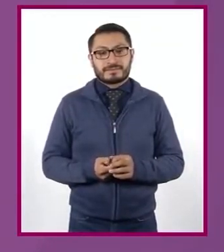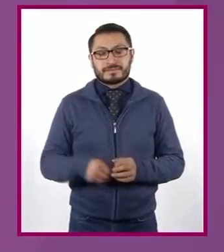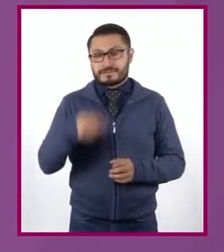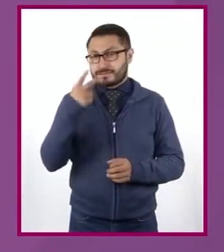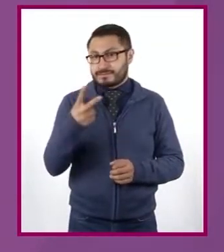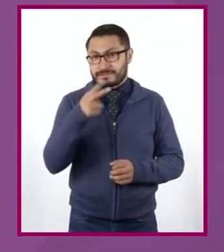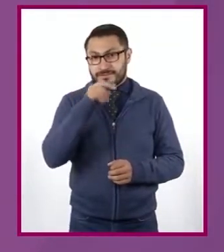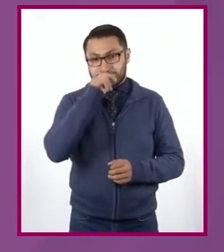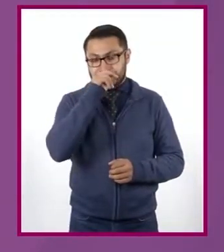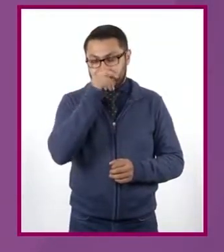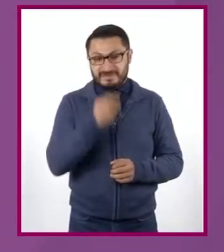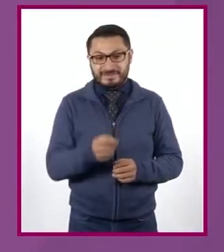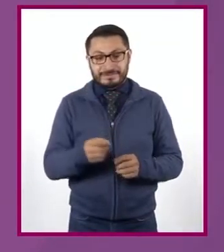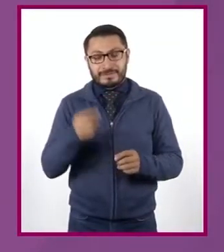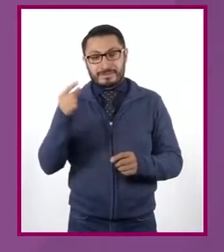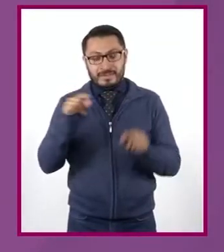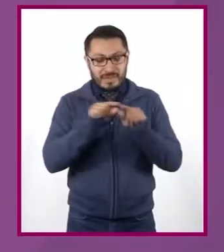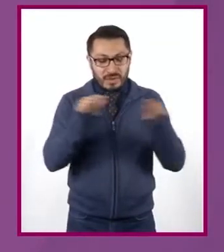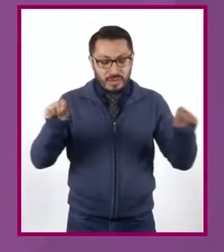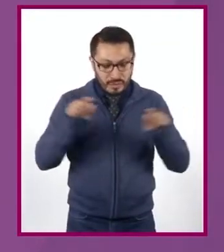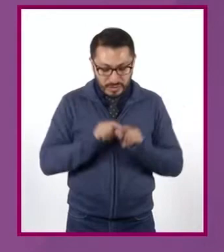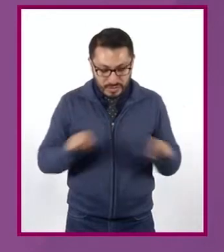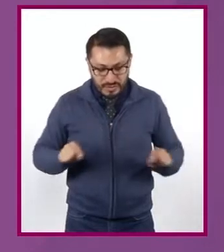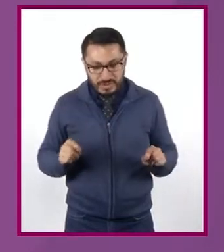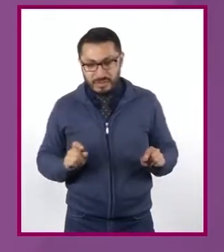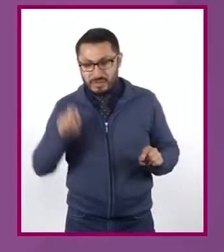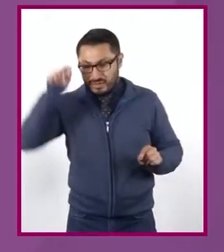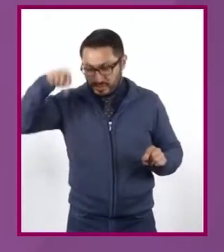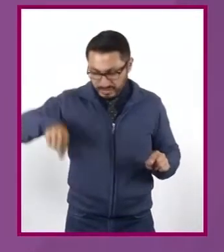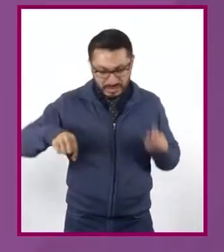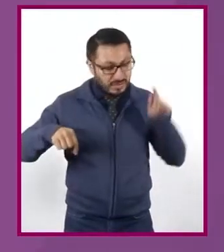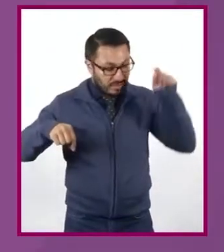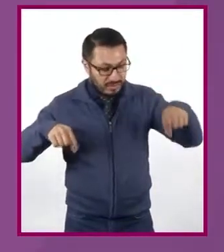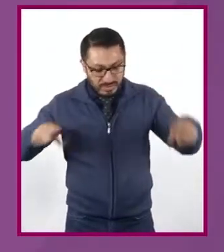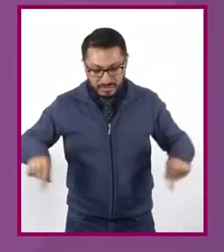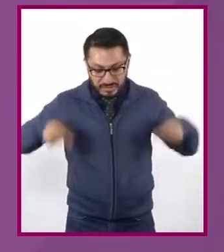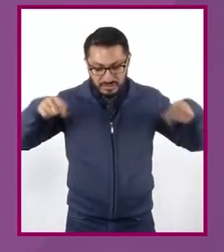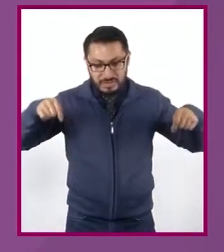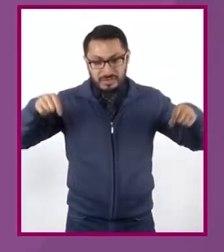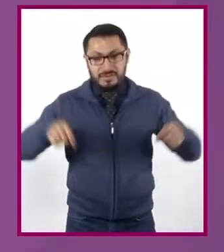2. Atravesemos con 2 hilos los extremos del ala.